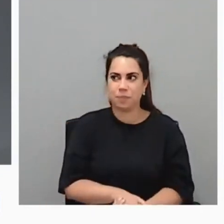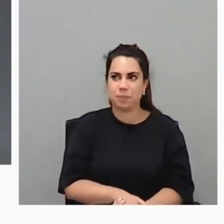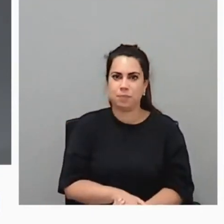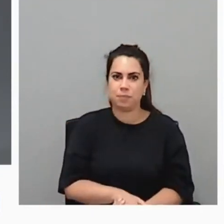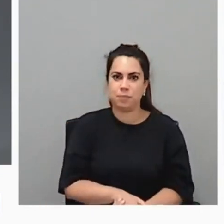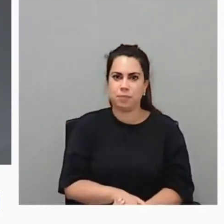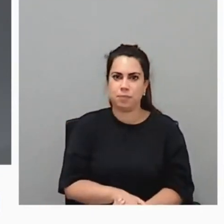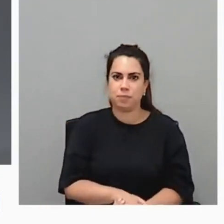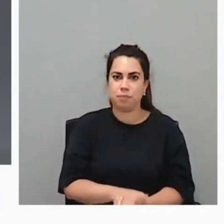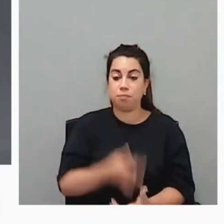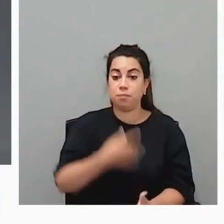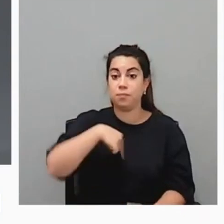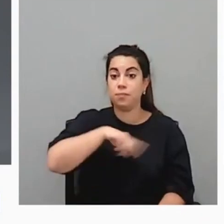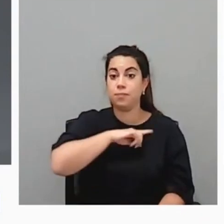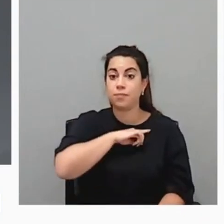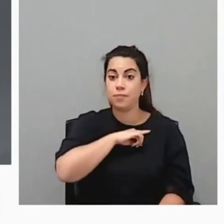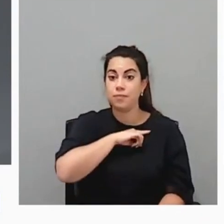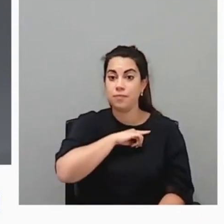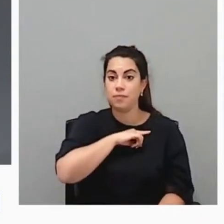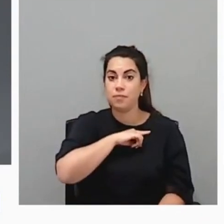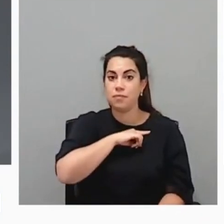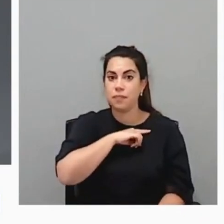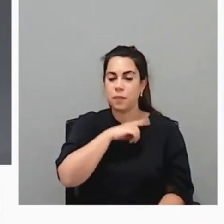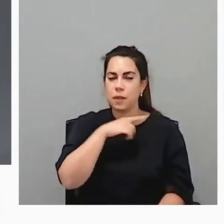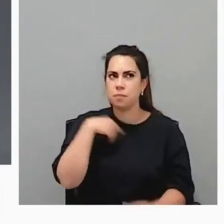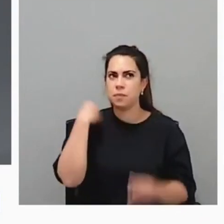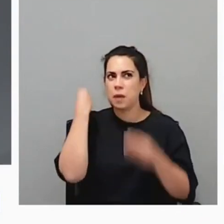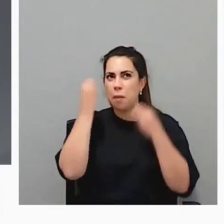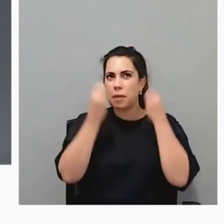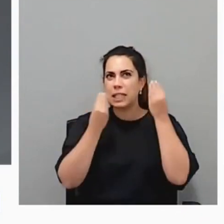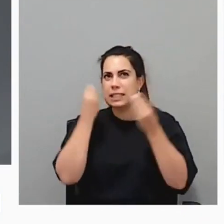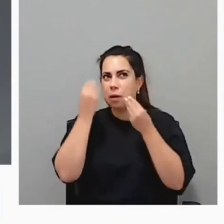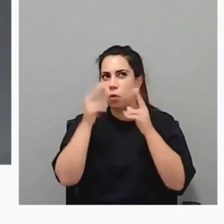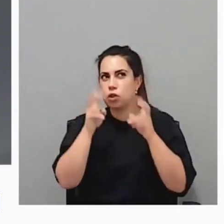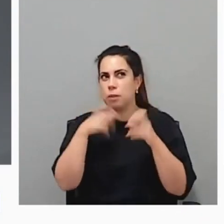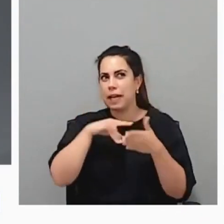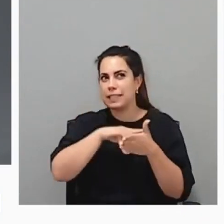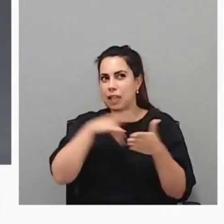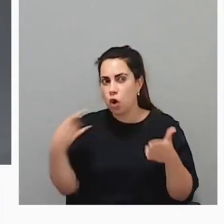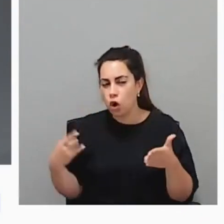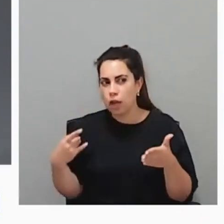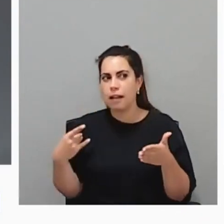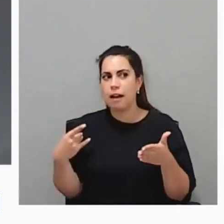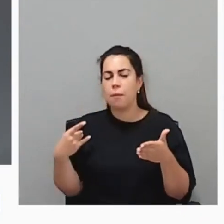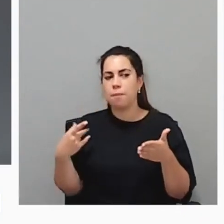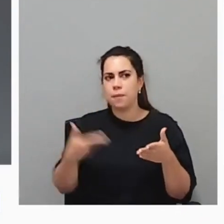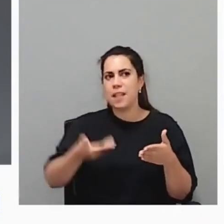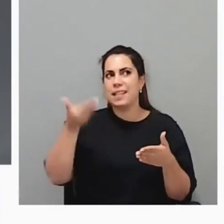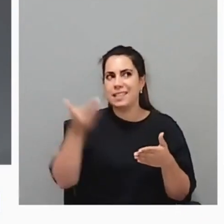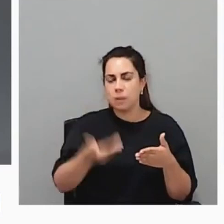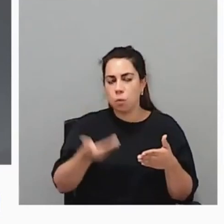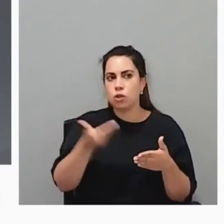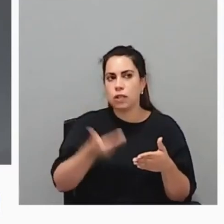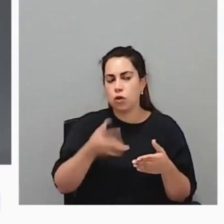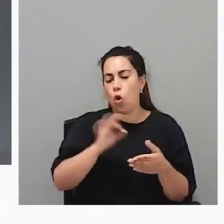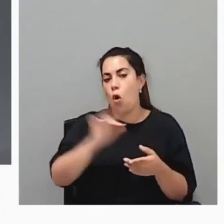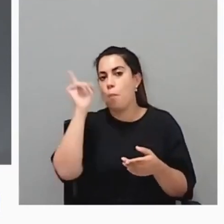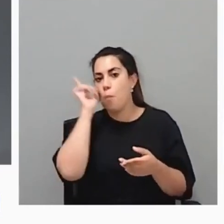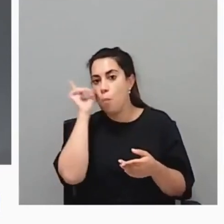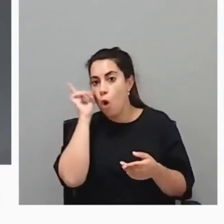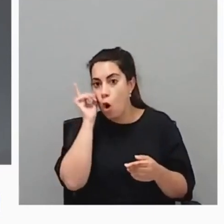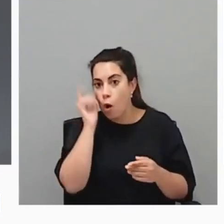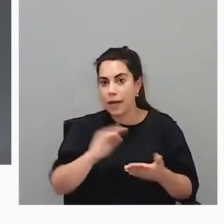Entonces, nosotros también pensamos que bueno, la tecnología, la disrupción es importante, los dispositivos, pero también